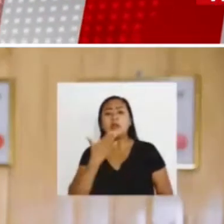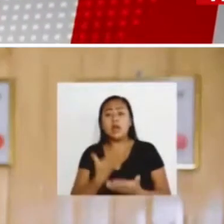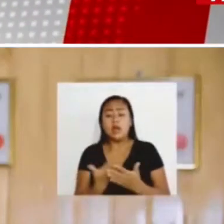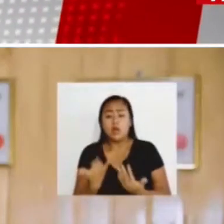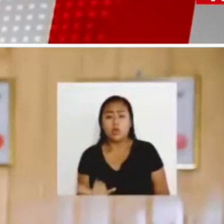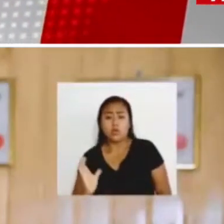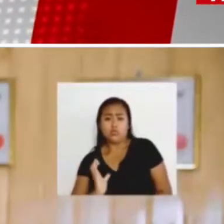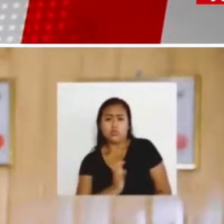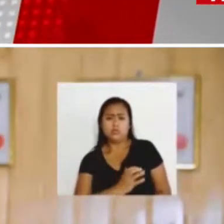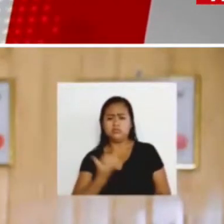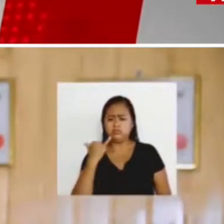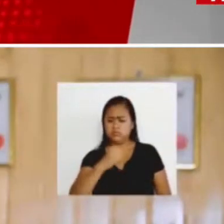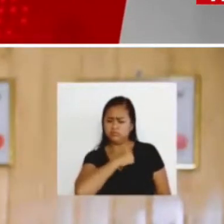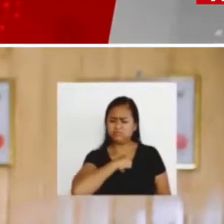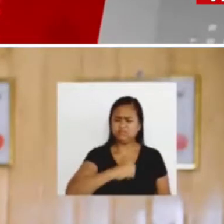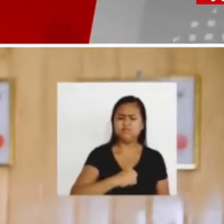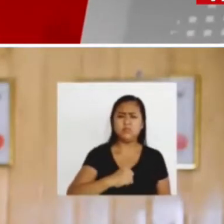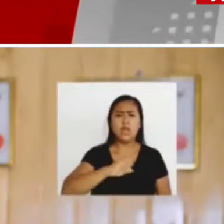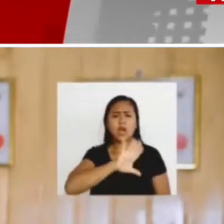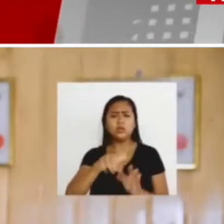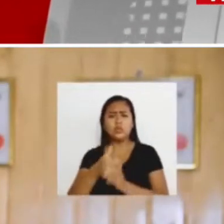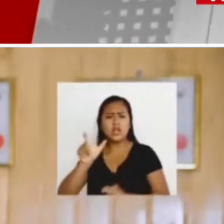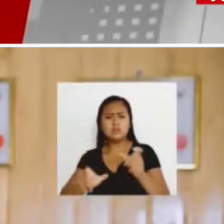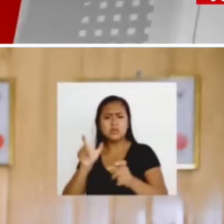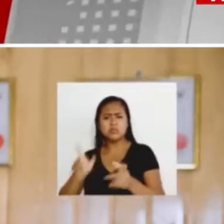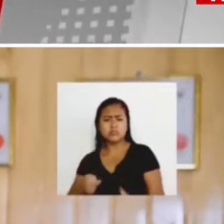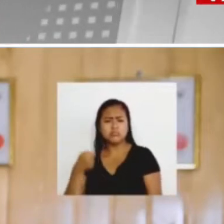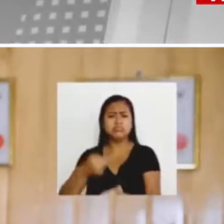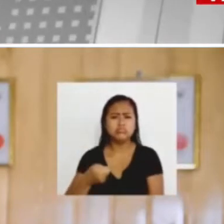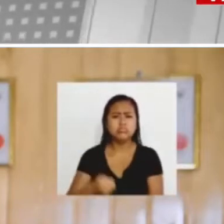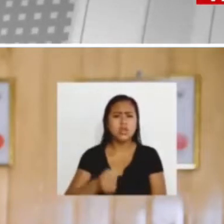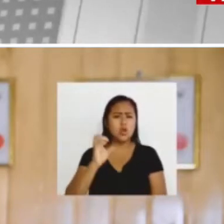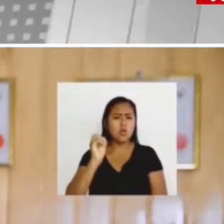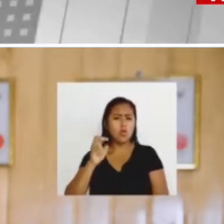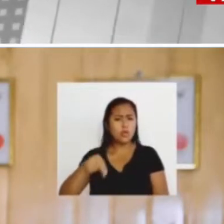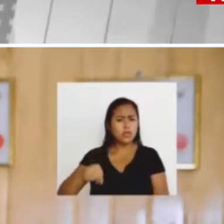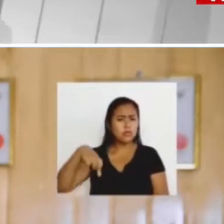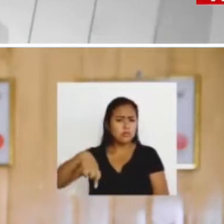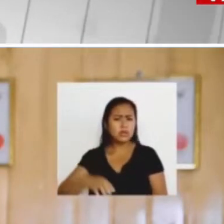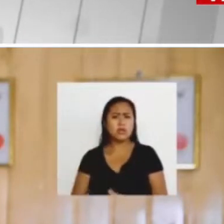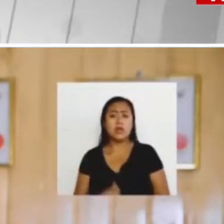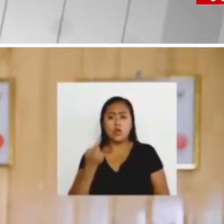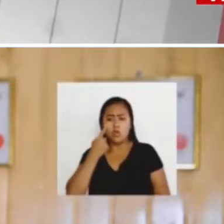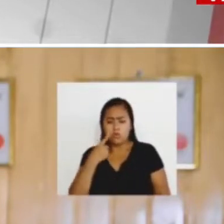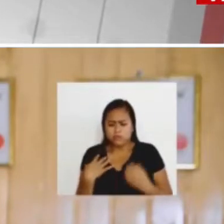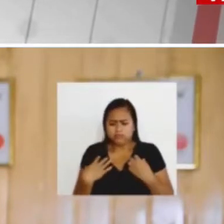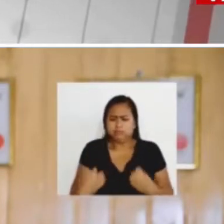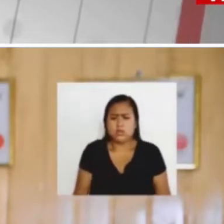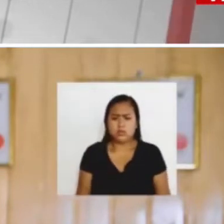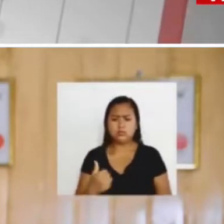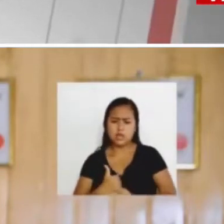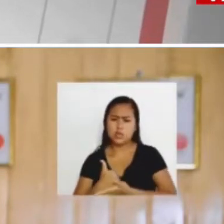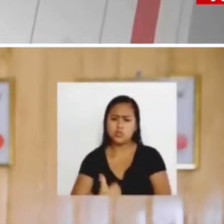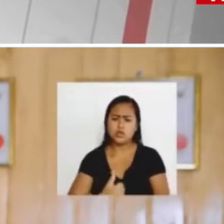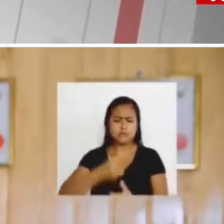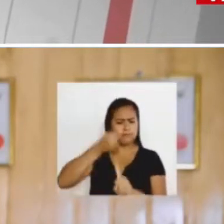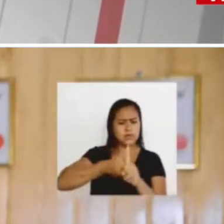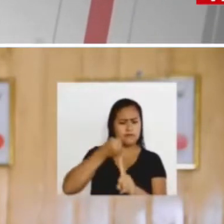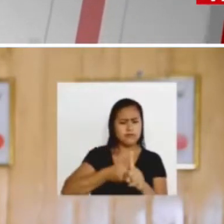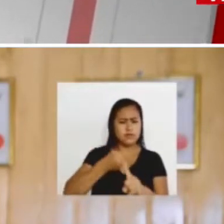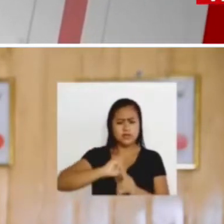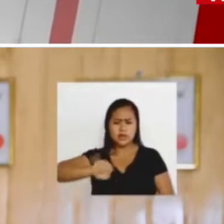más de 300 millones de soles. Y evidentemente, eso también requiere el apoyo del Parlamento Nacional para que se logre finalmente